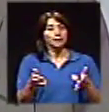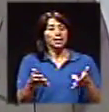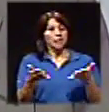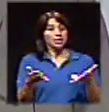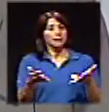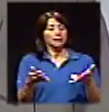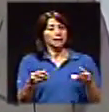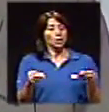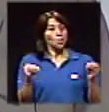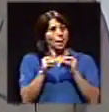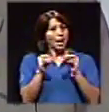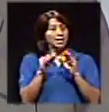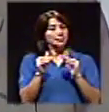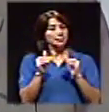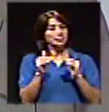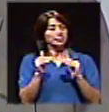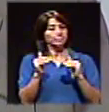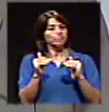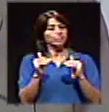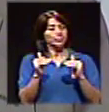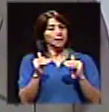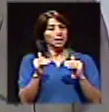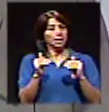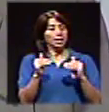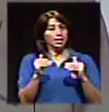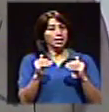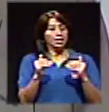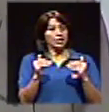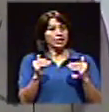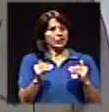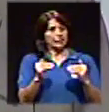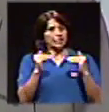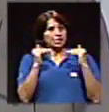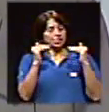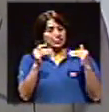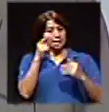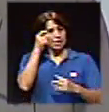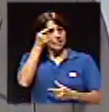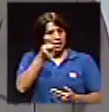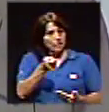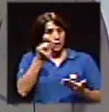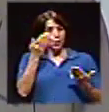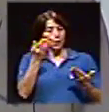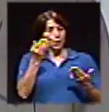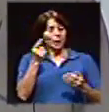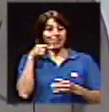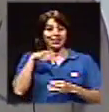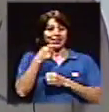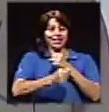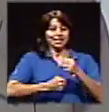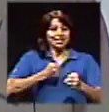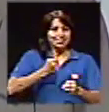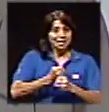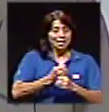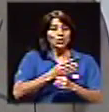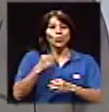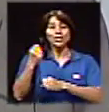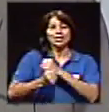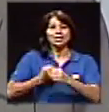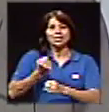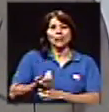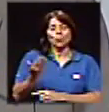de lo más distinguido que este siglo y el siglo anterior dio en Costa